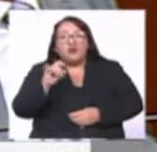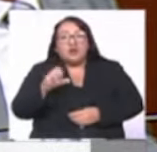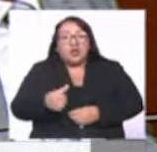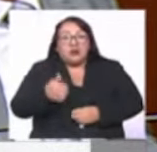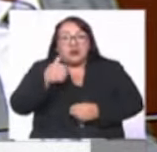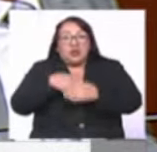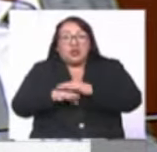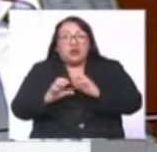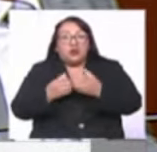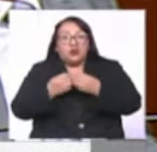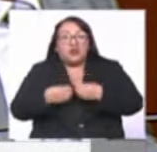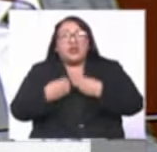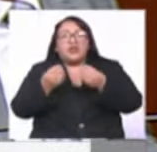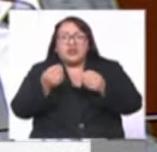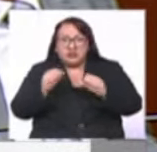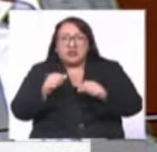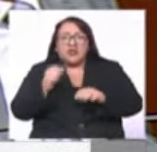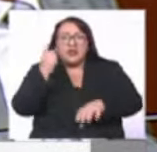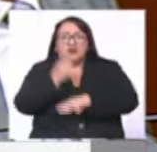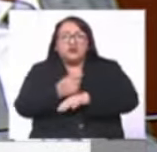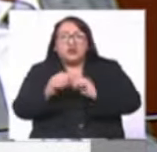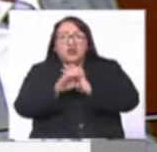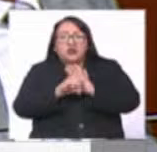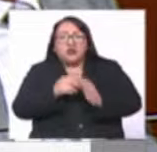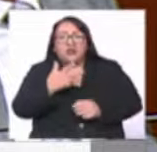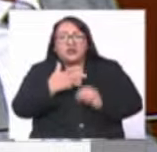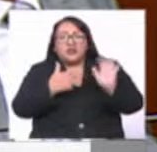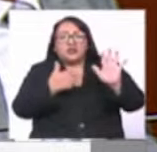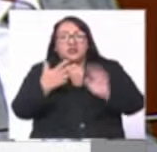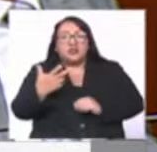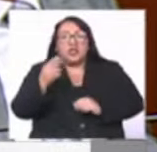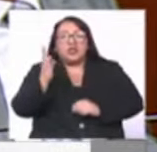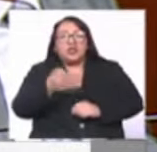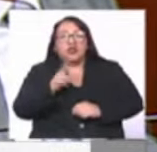Congreso proveyó con la denuncia constitucional 373/2021